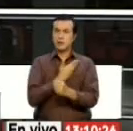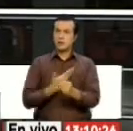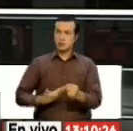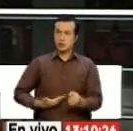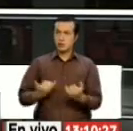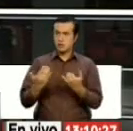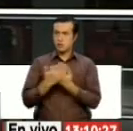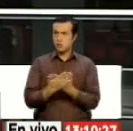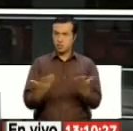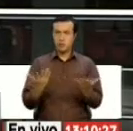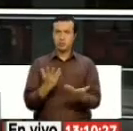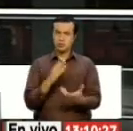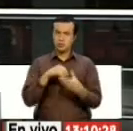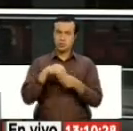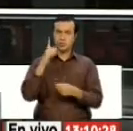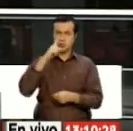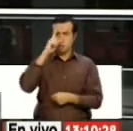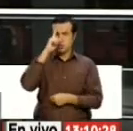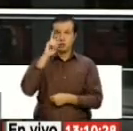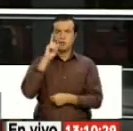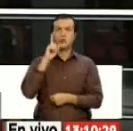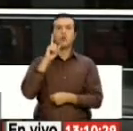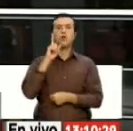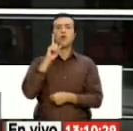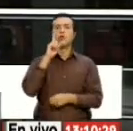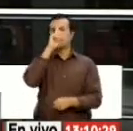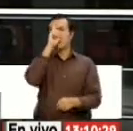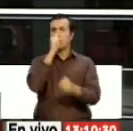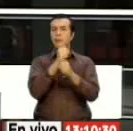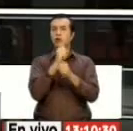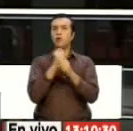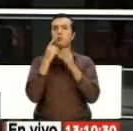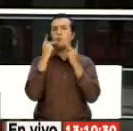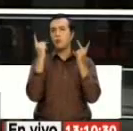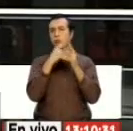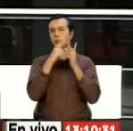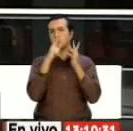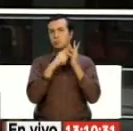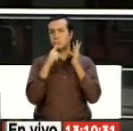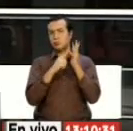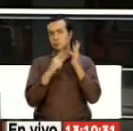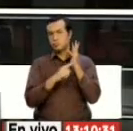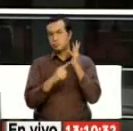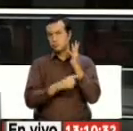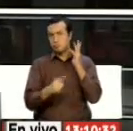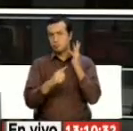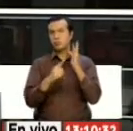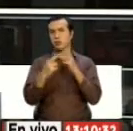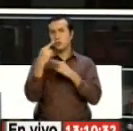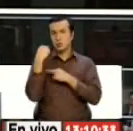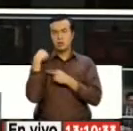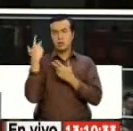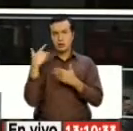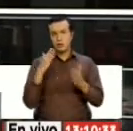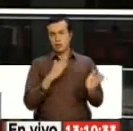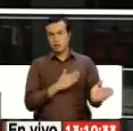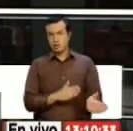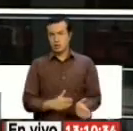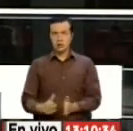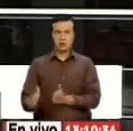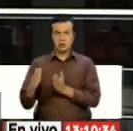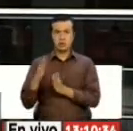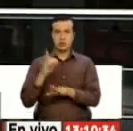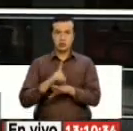presidente, él ha ingresado al gobierno, al sector público y que desde distintos espacios ha ejercido cargos